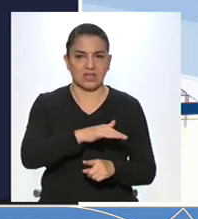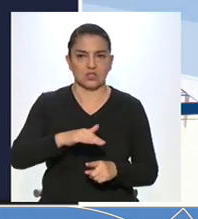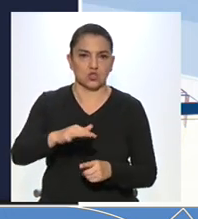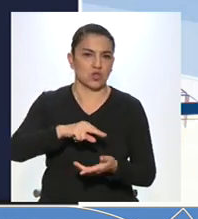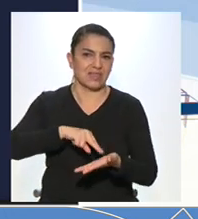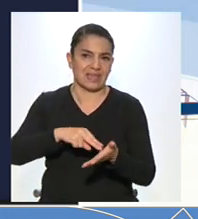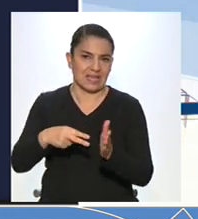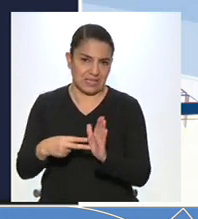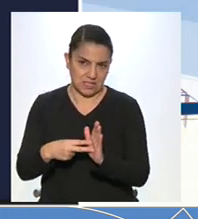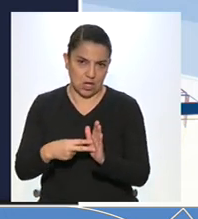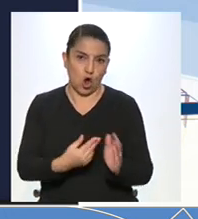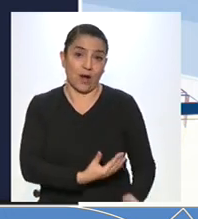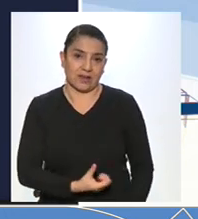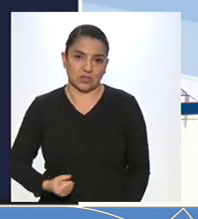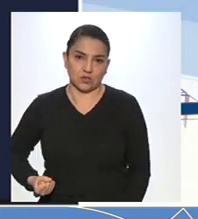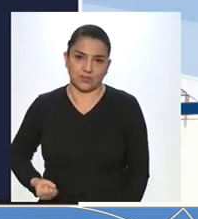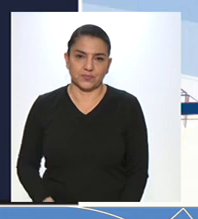recesión.